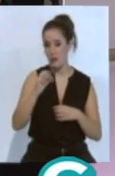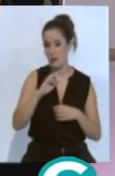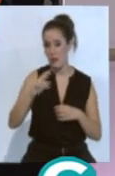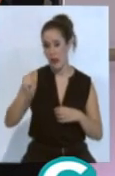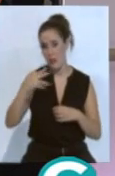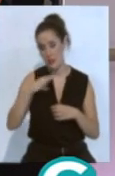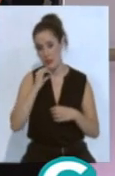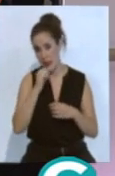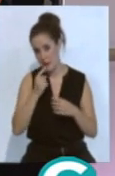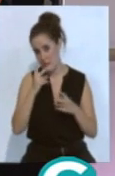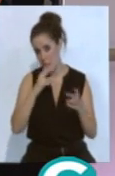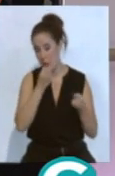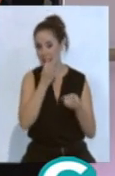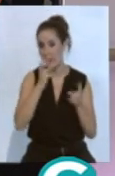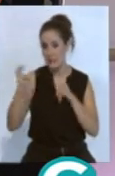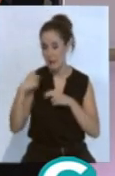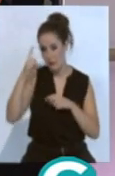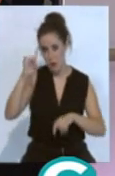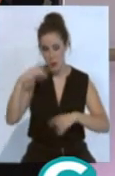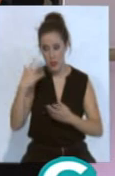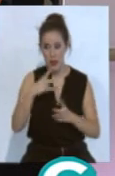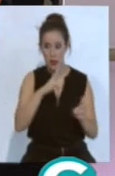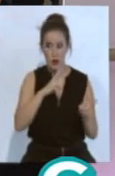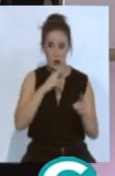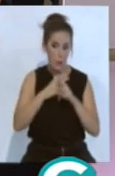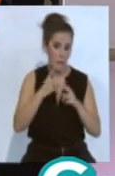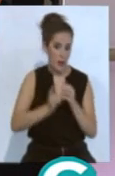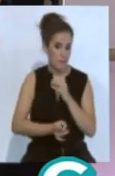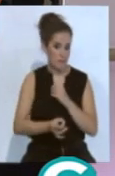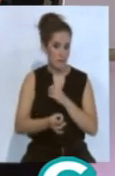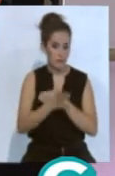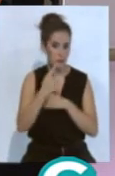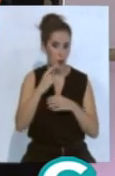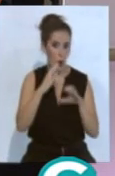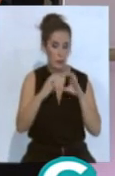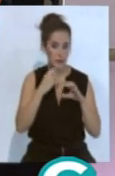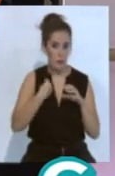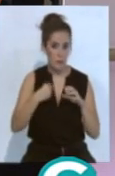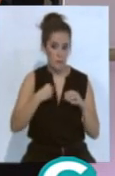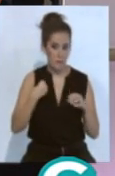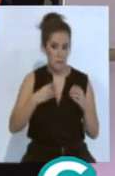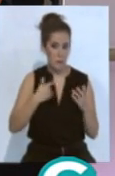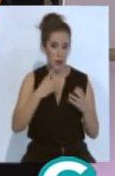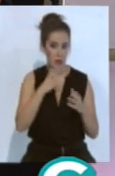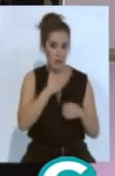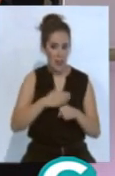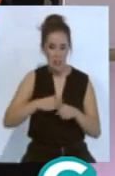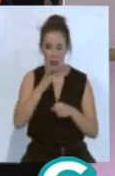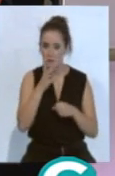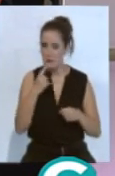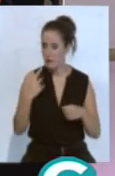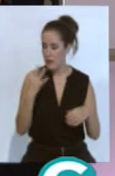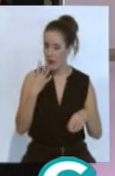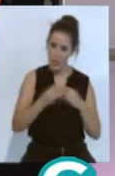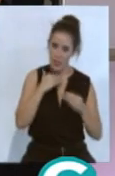comentarle un poquito el tema, lo que se me había ocurrido. Y el nombre salió en esa misma conversación, tomándonos una cerveza. Dijimos que yo, que hay que hacer